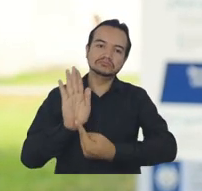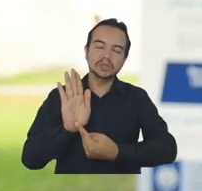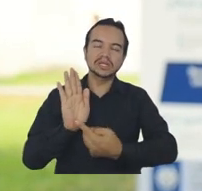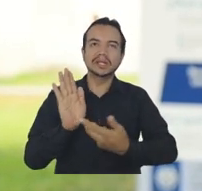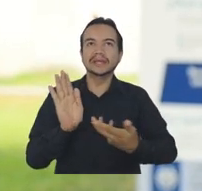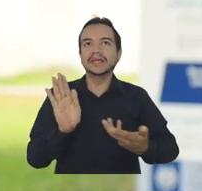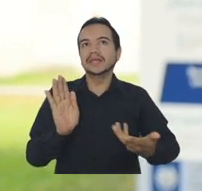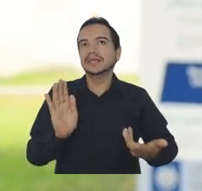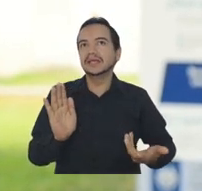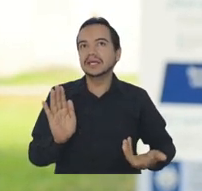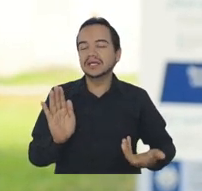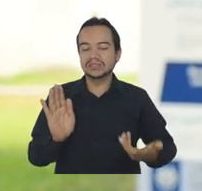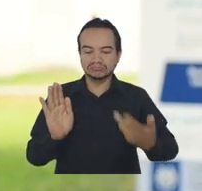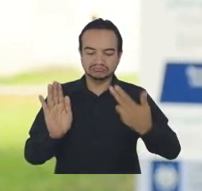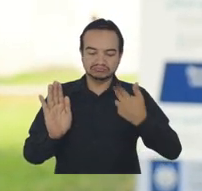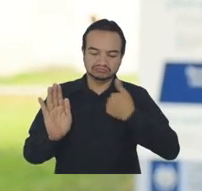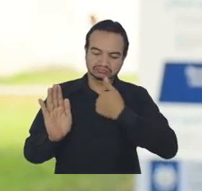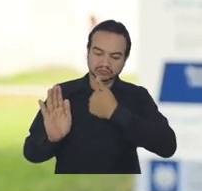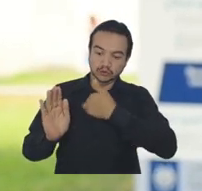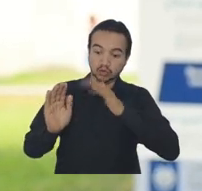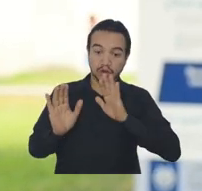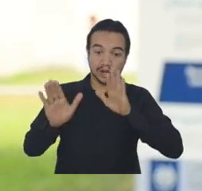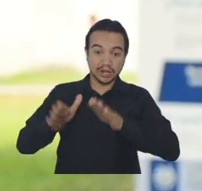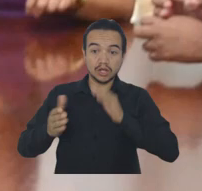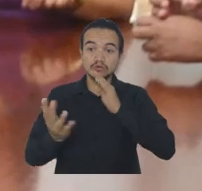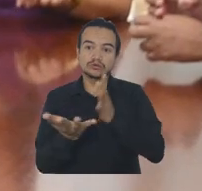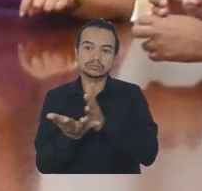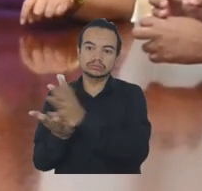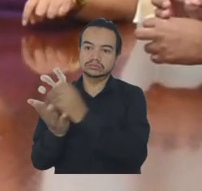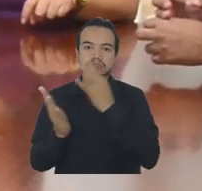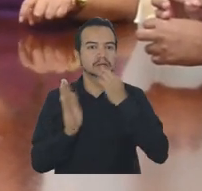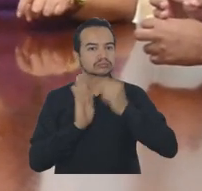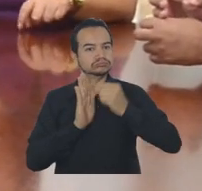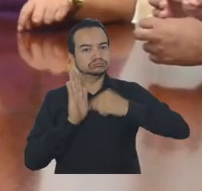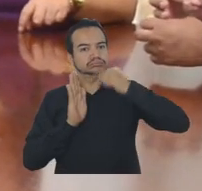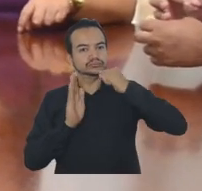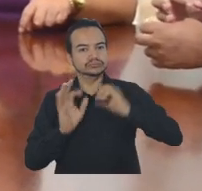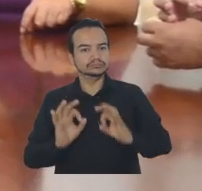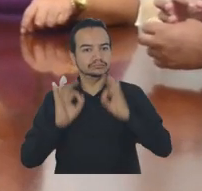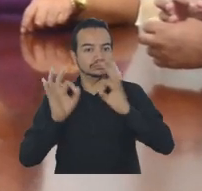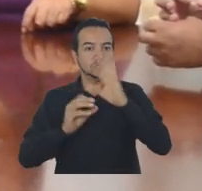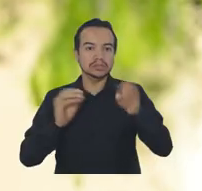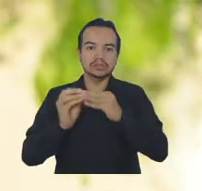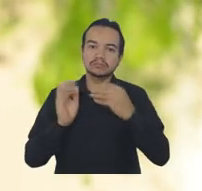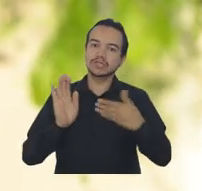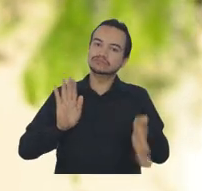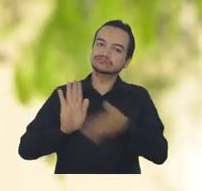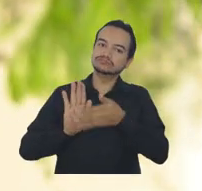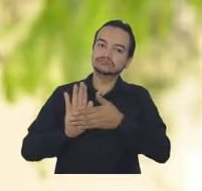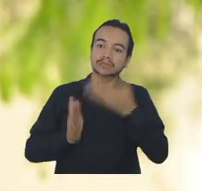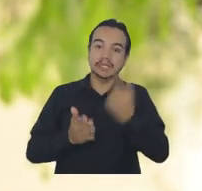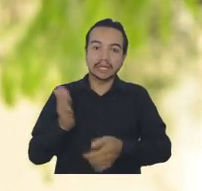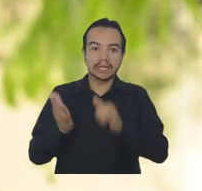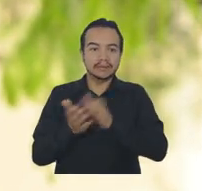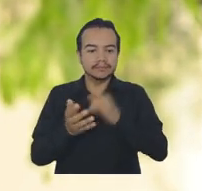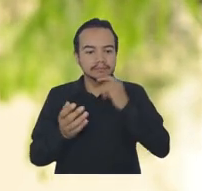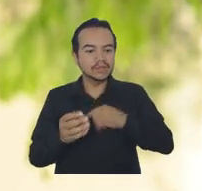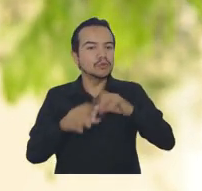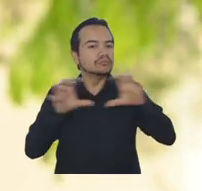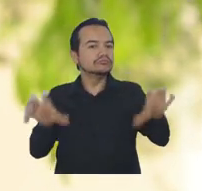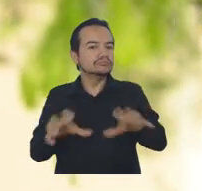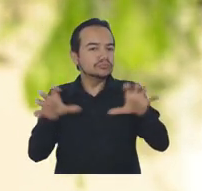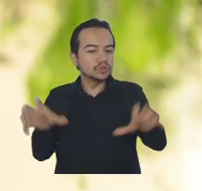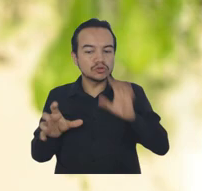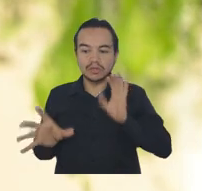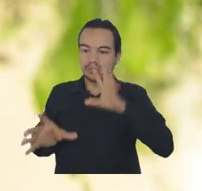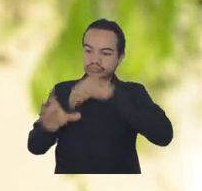forma nuestro programa acreditado y representa soporte o aval científico para los diferentes procesos